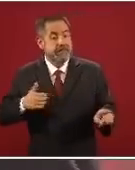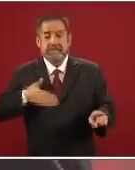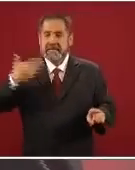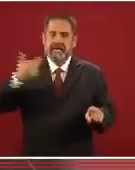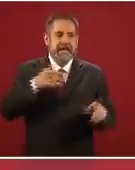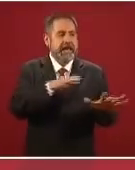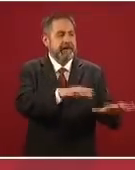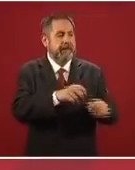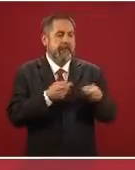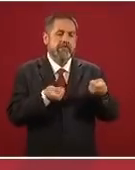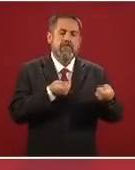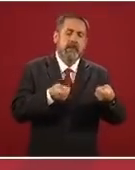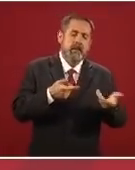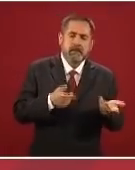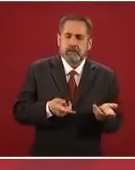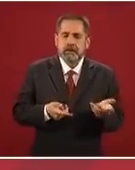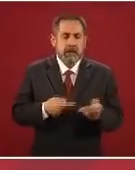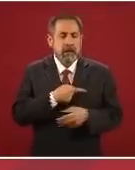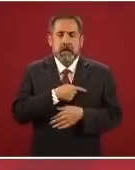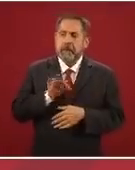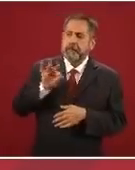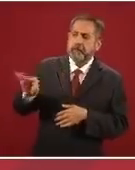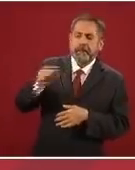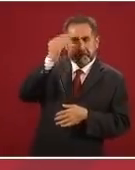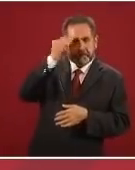generar conflicto.